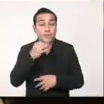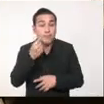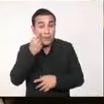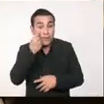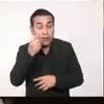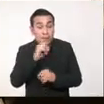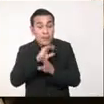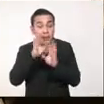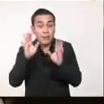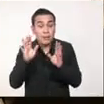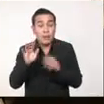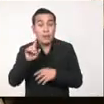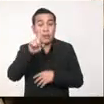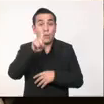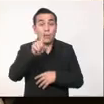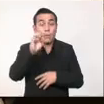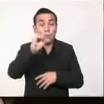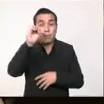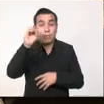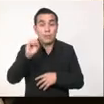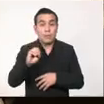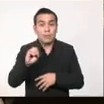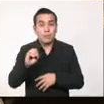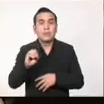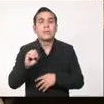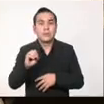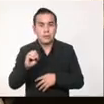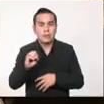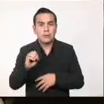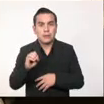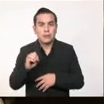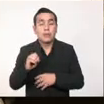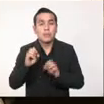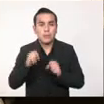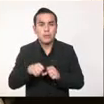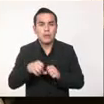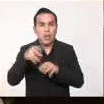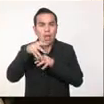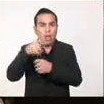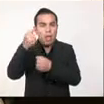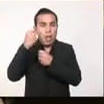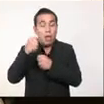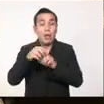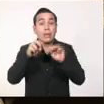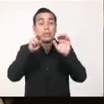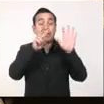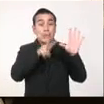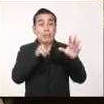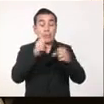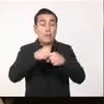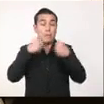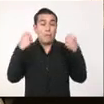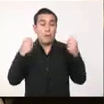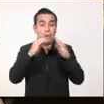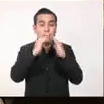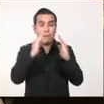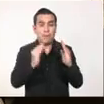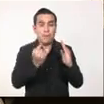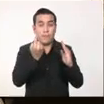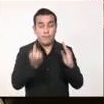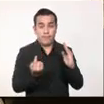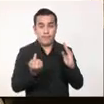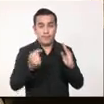Ojo, que el 1% de la población puede hacer mucho ruido, porque El Salvador tiene 7 millones de habitantes, el 1%